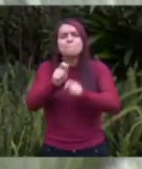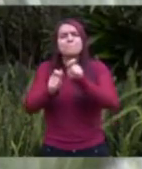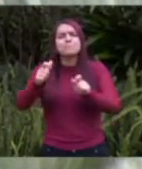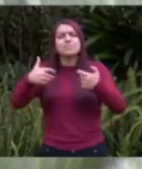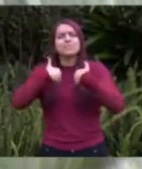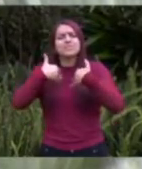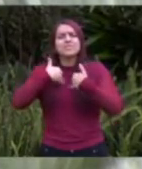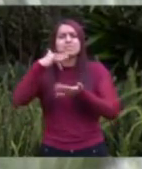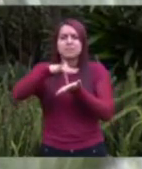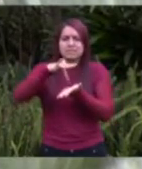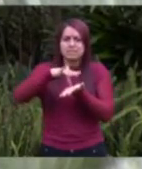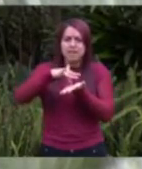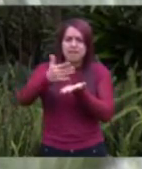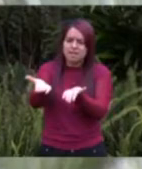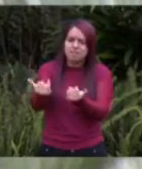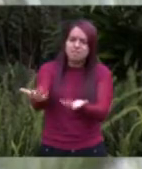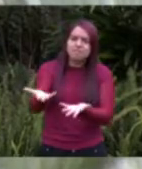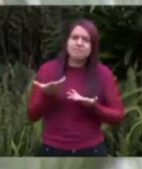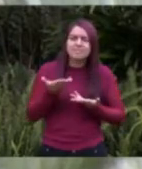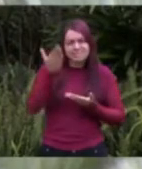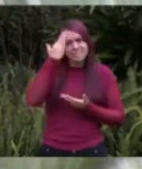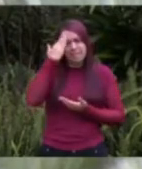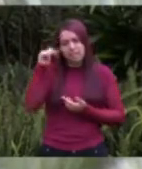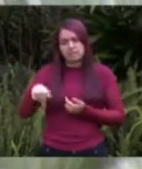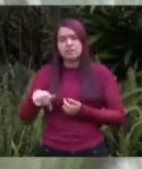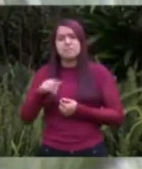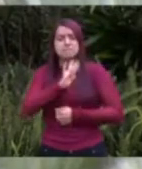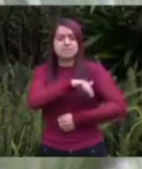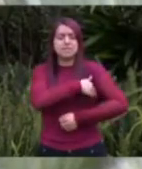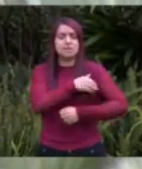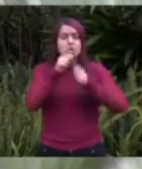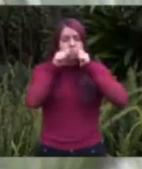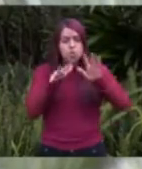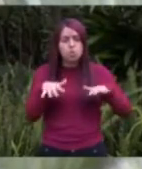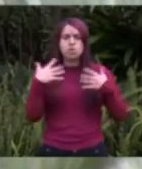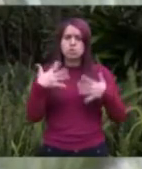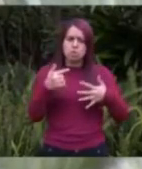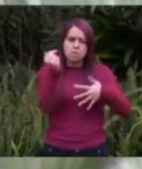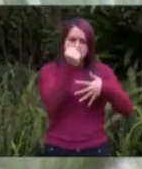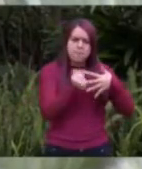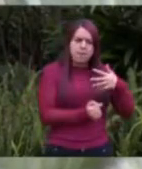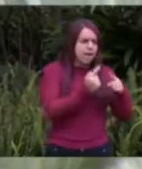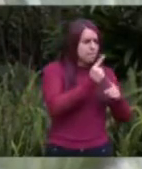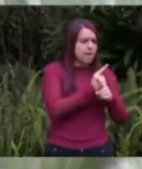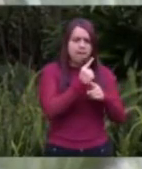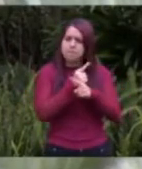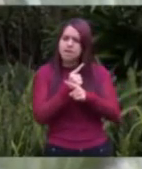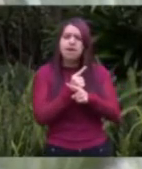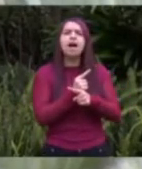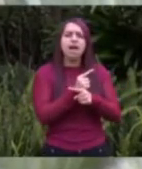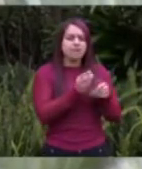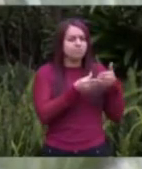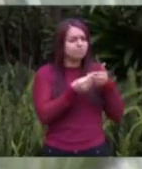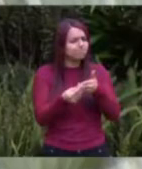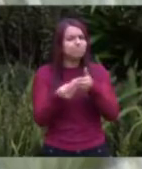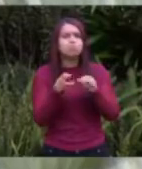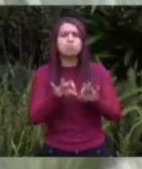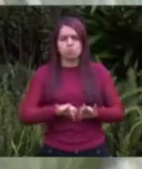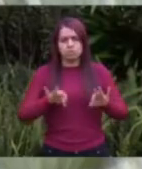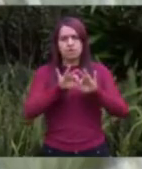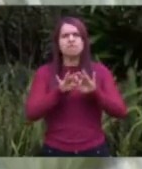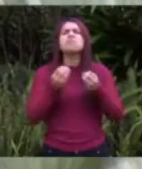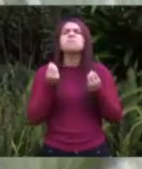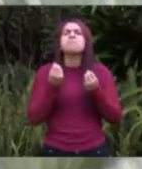que recogen muchas observaciones del Ministerio Público y son una guía pedagógica fundamental para el